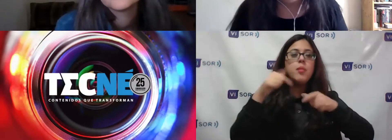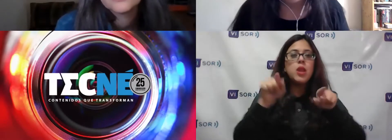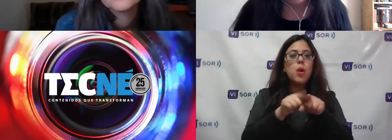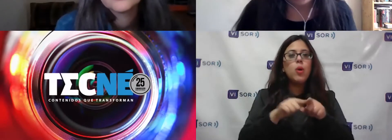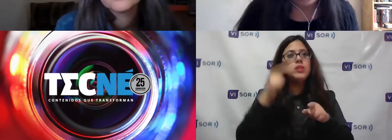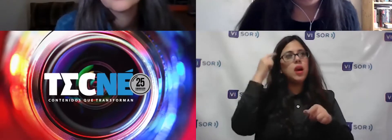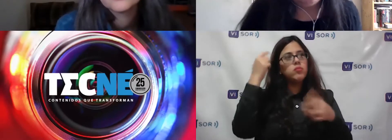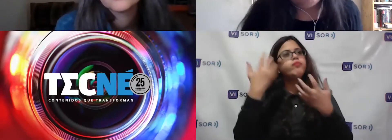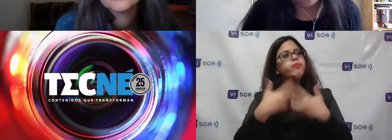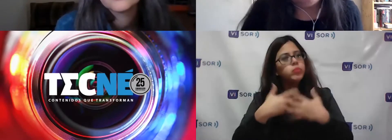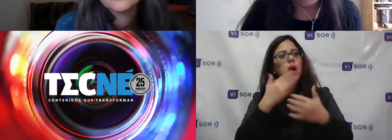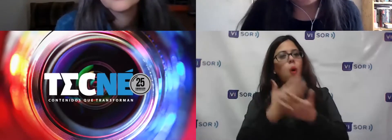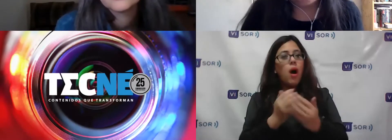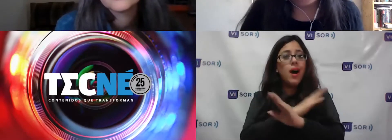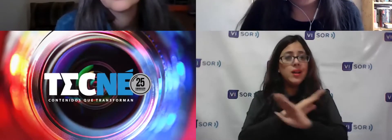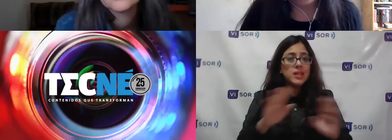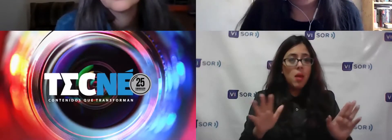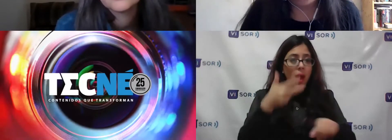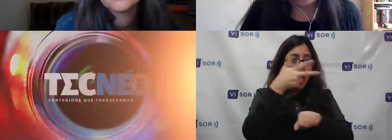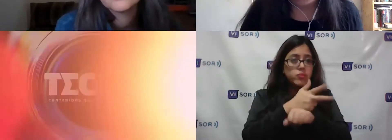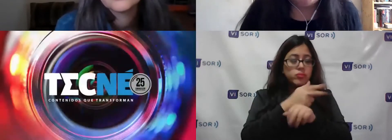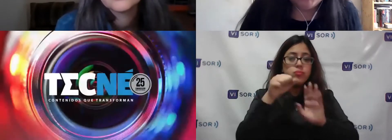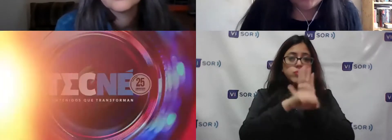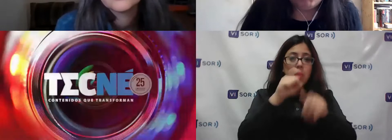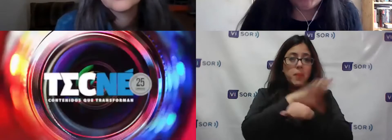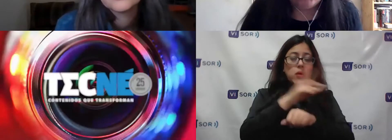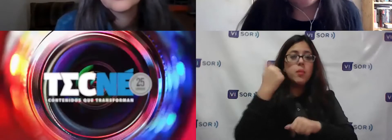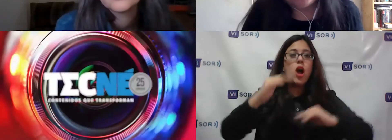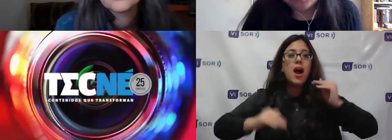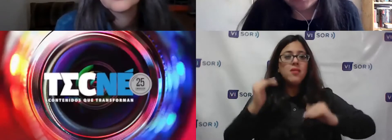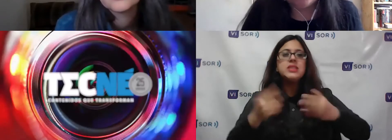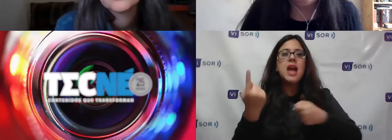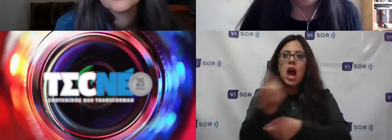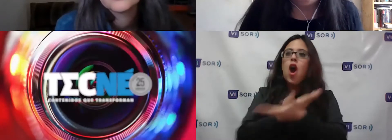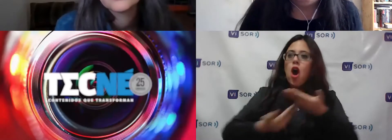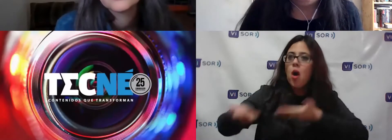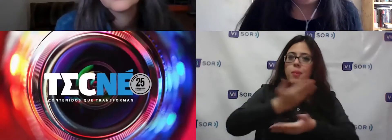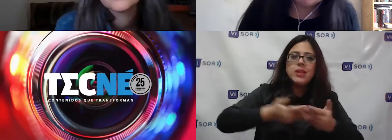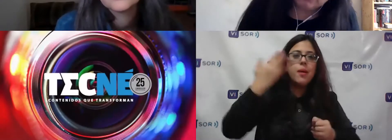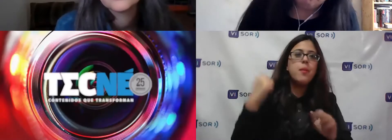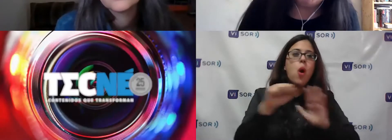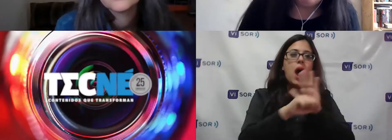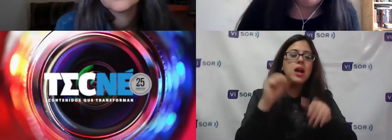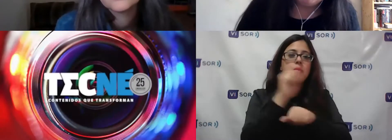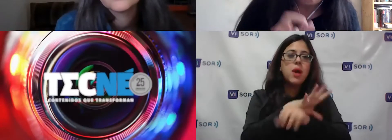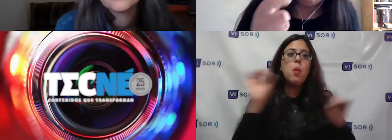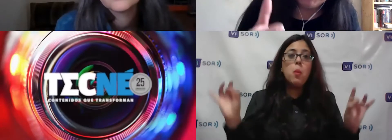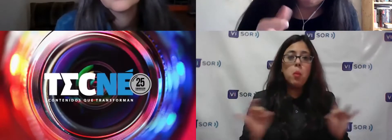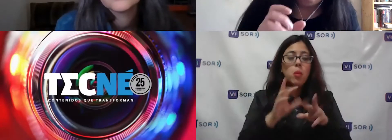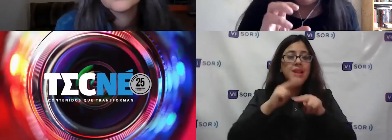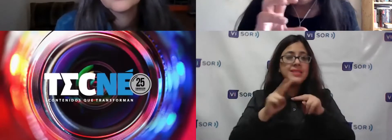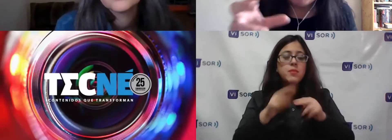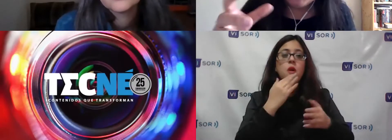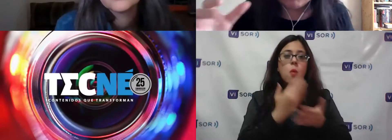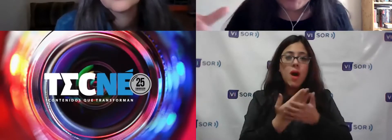película y generalmente también pasaba mucho que uno compartía las películas en general si es que las compartía más en la etapa final